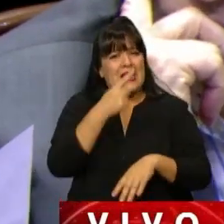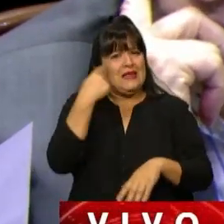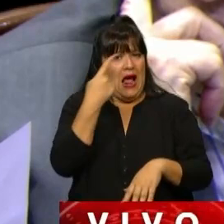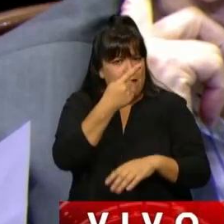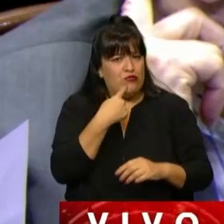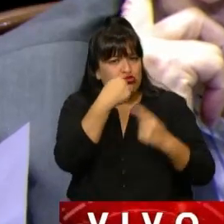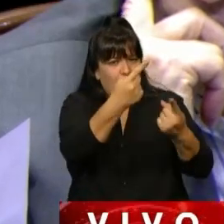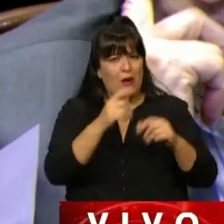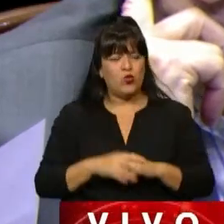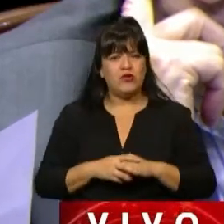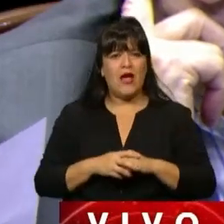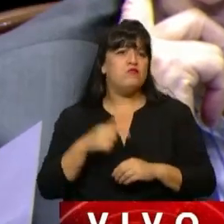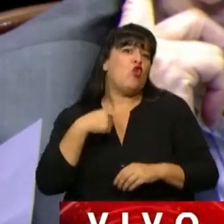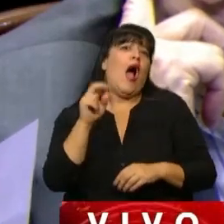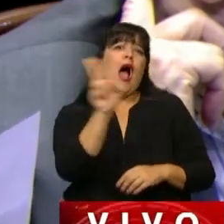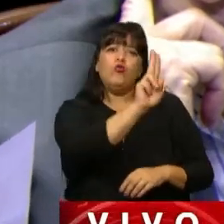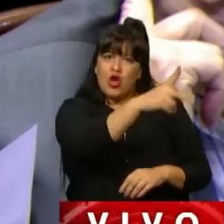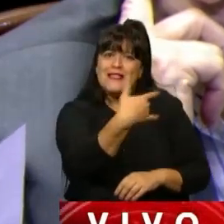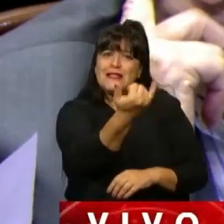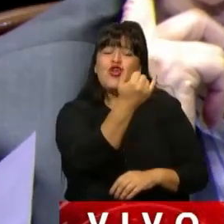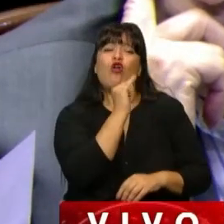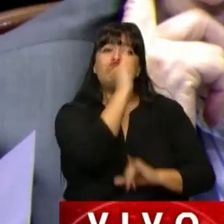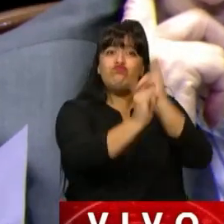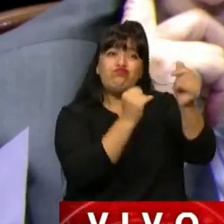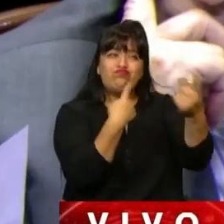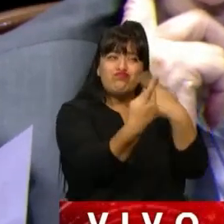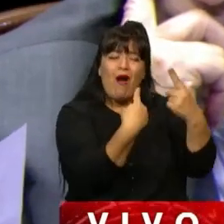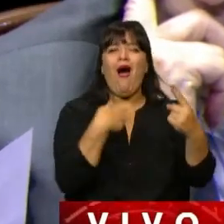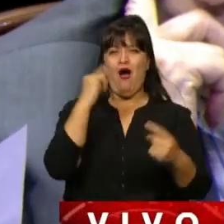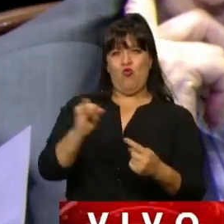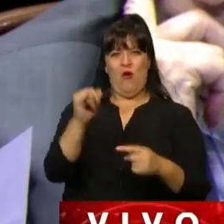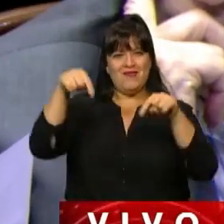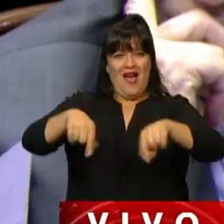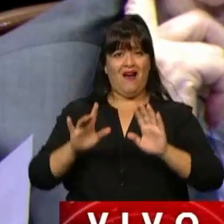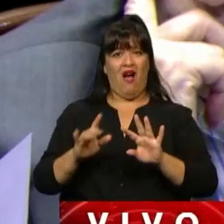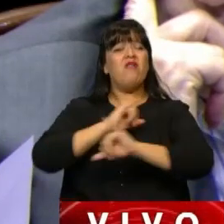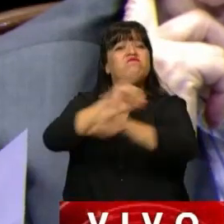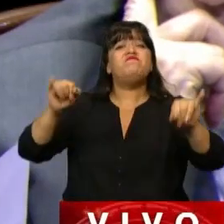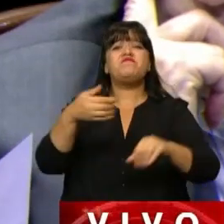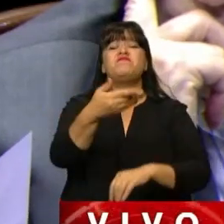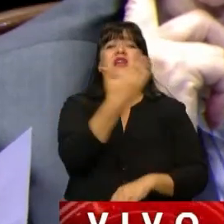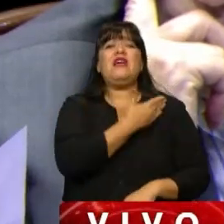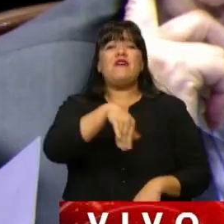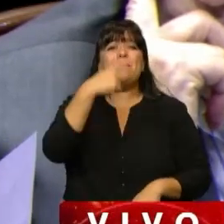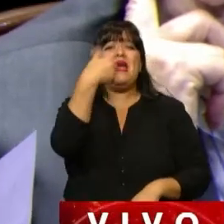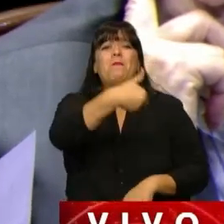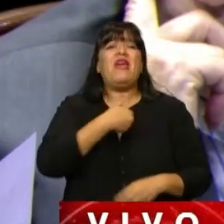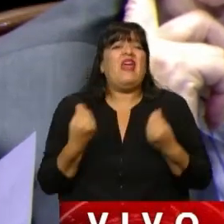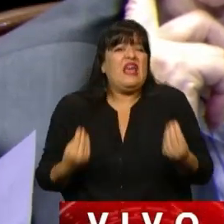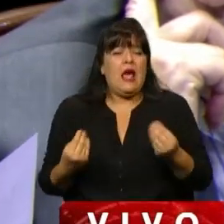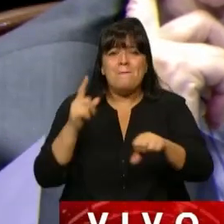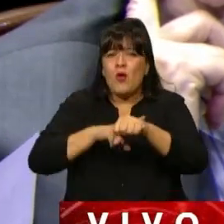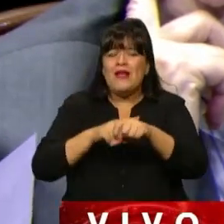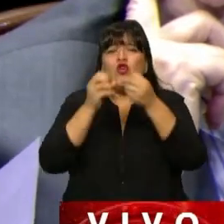Nación y le pedí autorización para contarlo acá. ¿Qué era lo que pedía el Fondo Monetario Internacional cuando